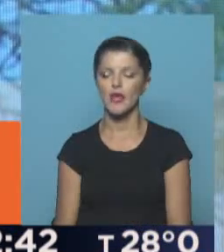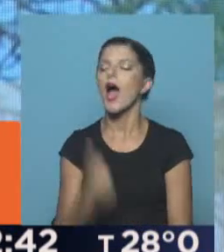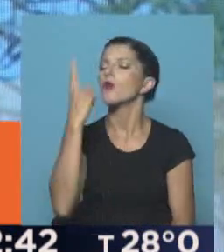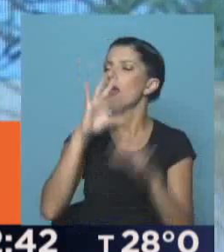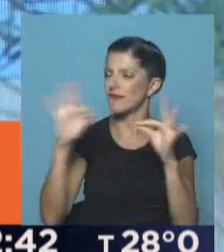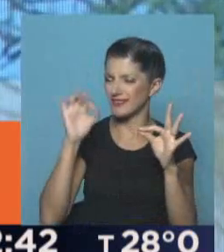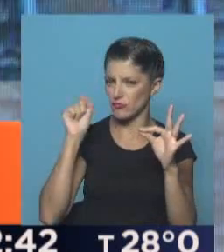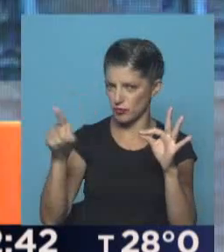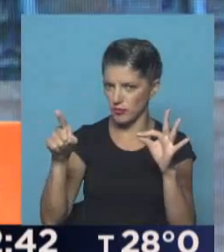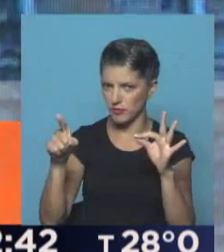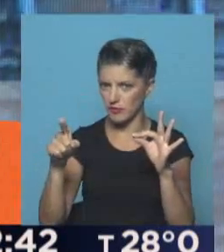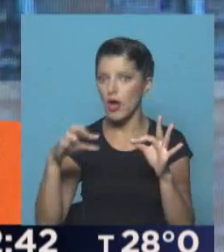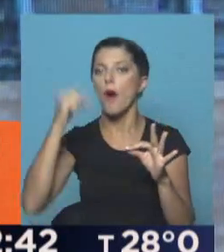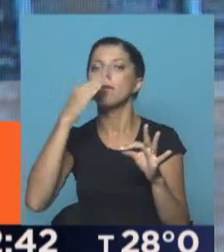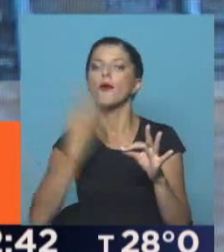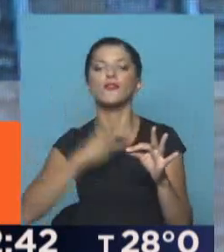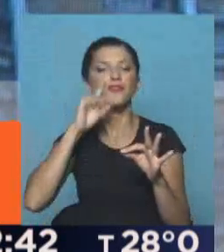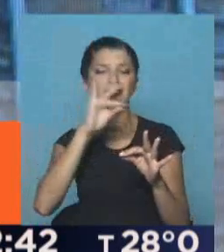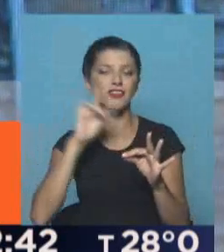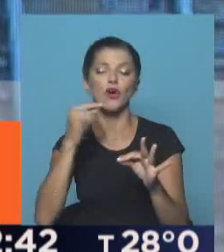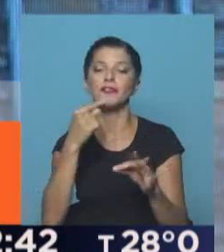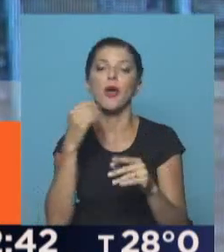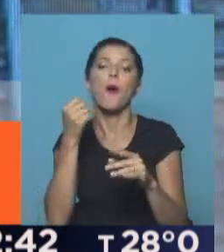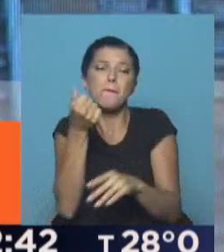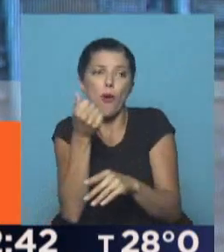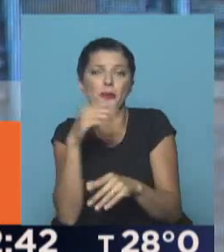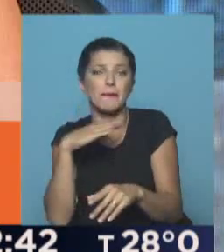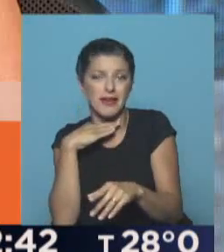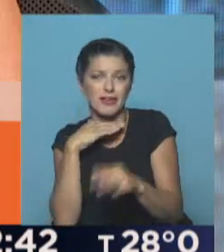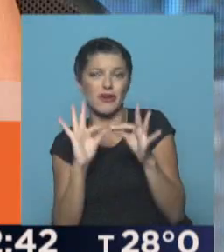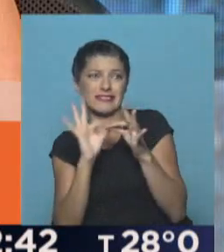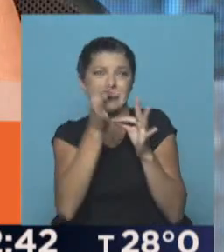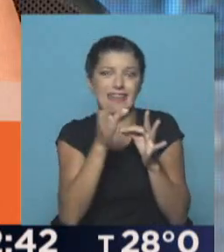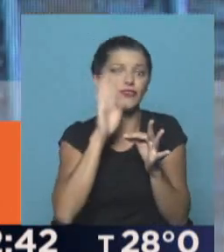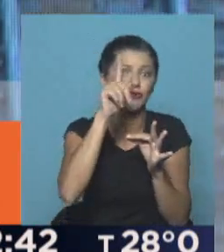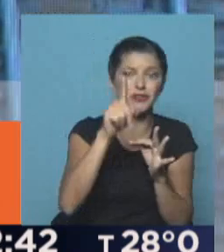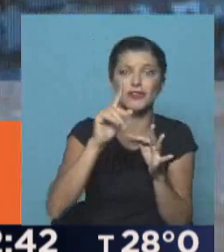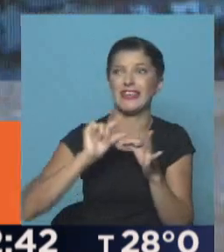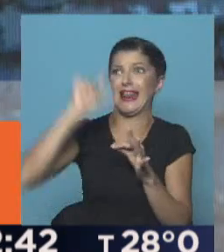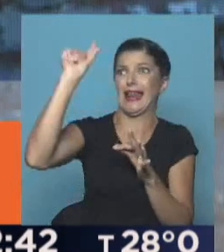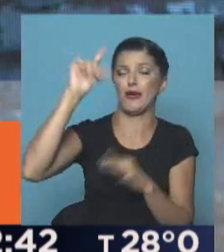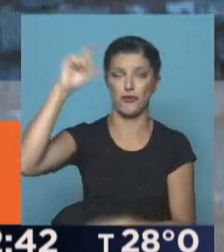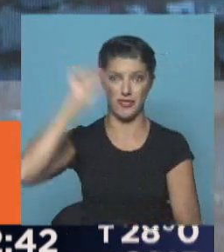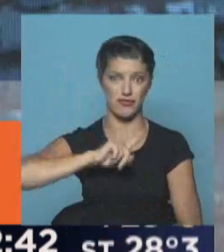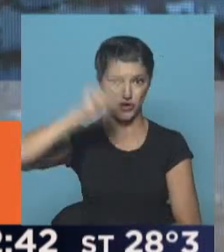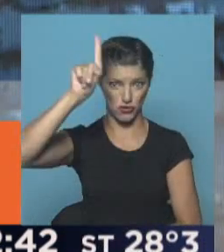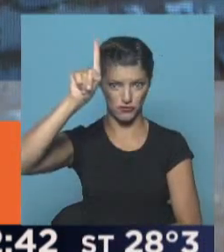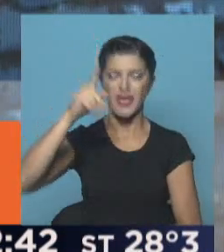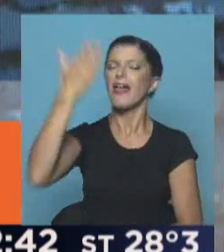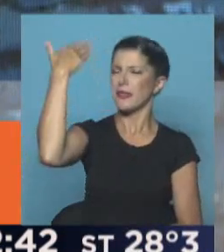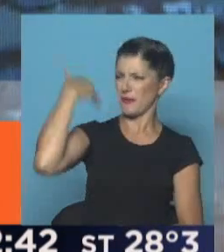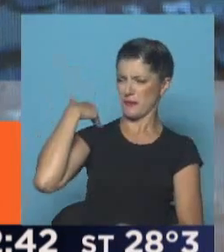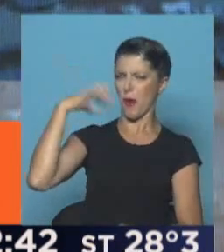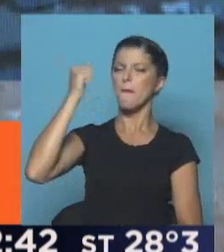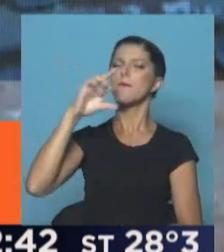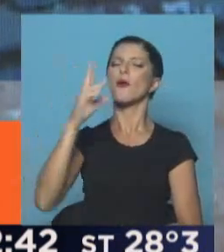mexicana, ¿no? De Porfirio, que dice: México, pobre México, tan cerca de Estados Unidos, tan lejos de Dios, digamos. México, desde Porfirio Díaz para acá, para bien o para mal, se ha